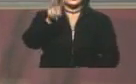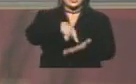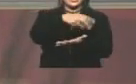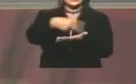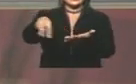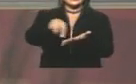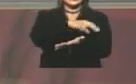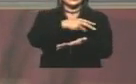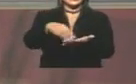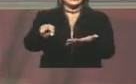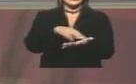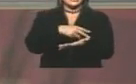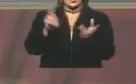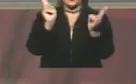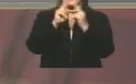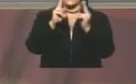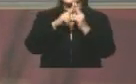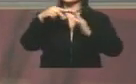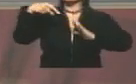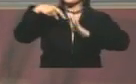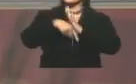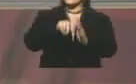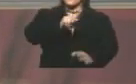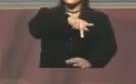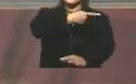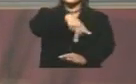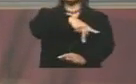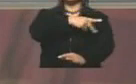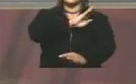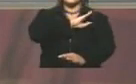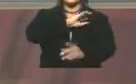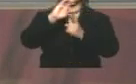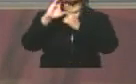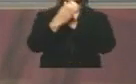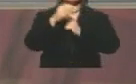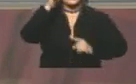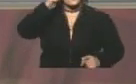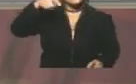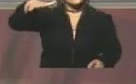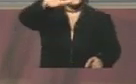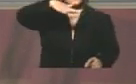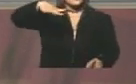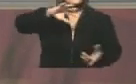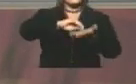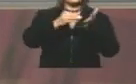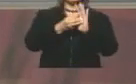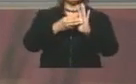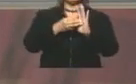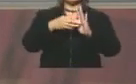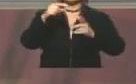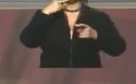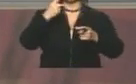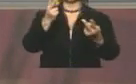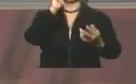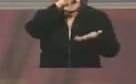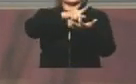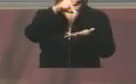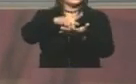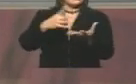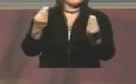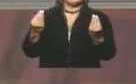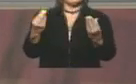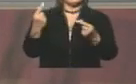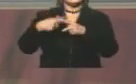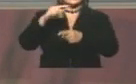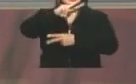danza venezolana. Conocedor e investigador de la poesía popular, décimas, cuentos y mitos. Ha participado activamente